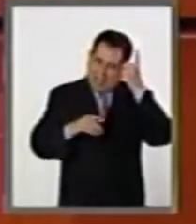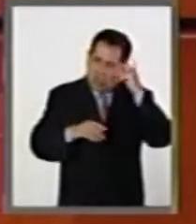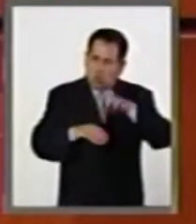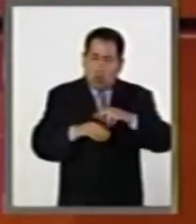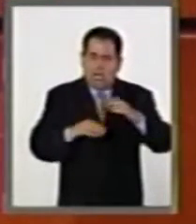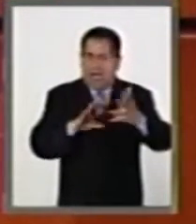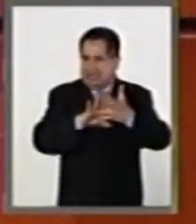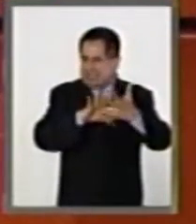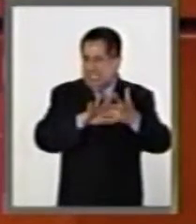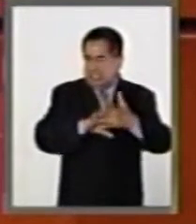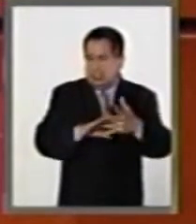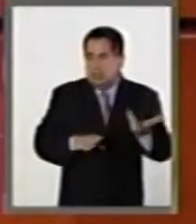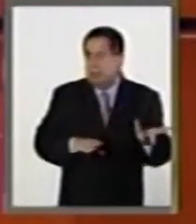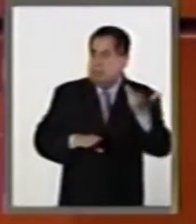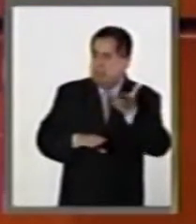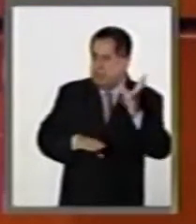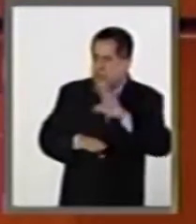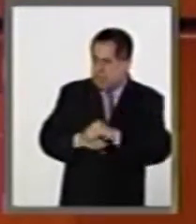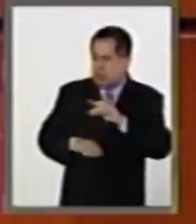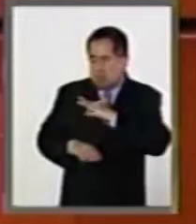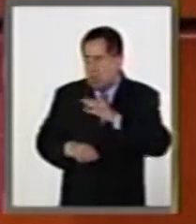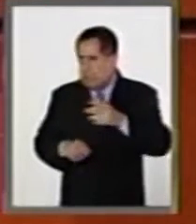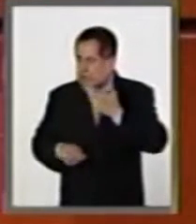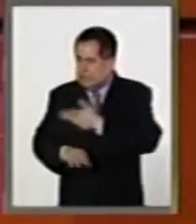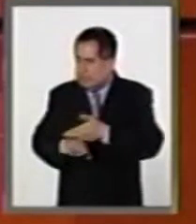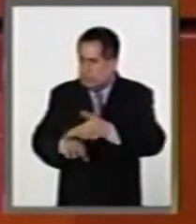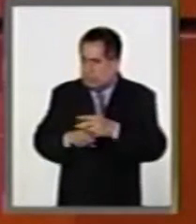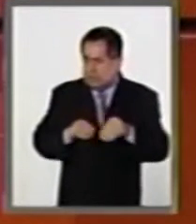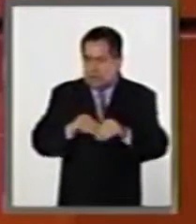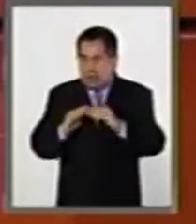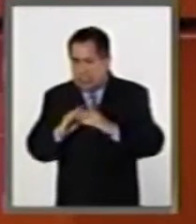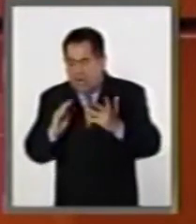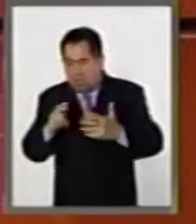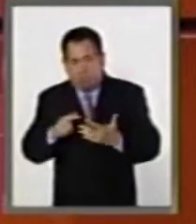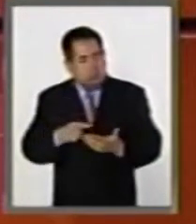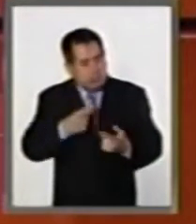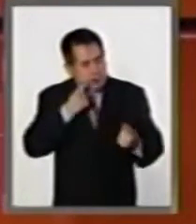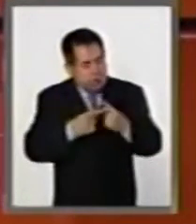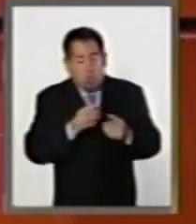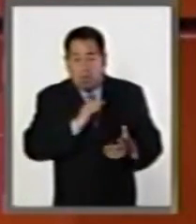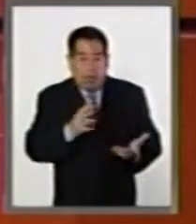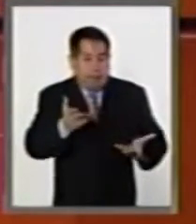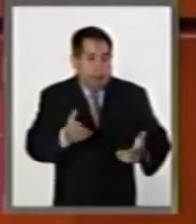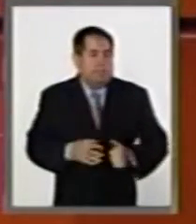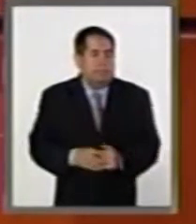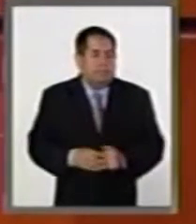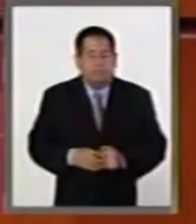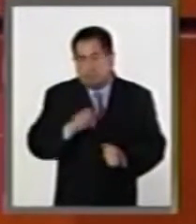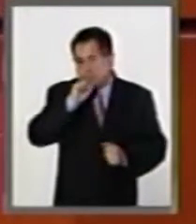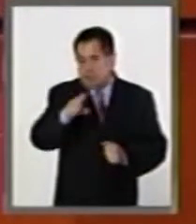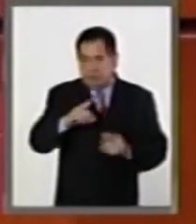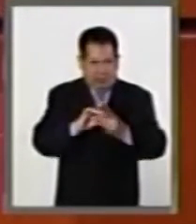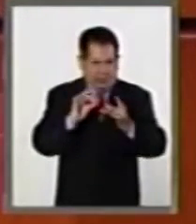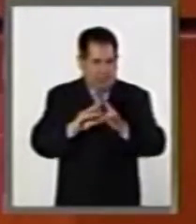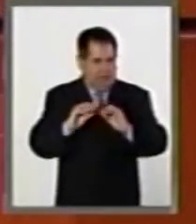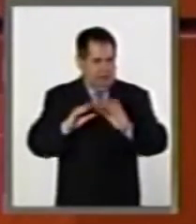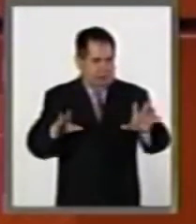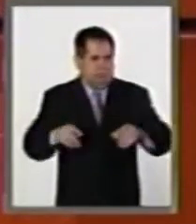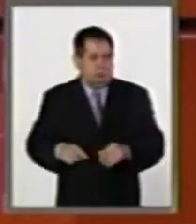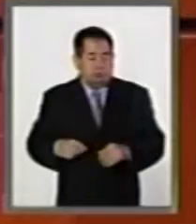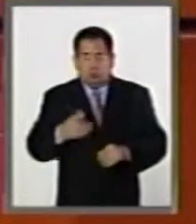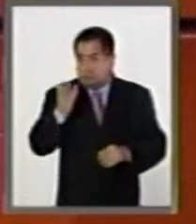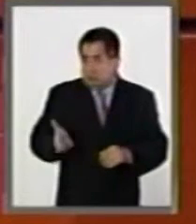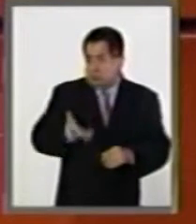privadas de la libertad y aquellas legitimadas por la misma. Es necesario señalar que dichas